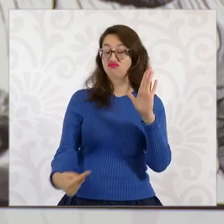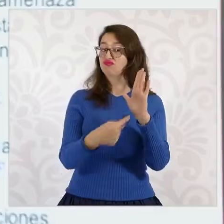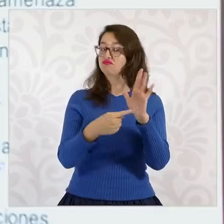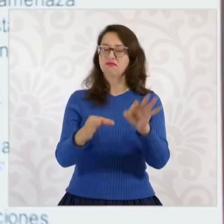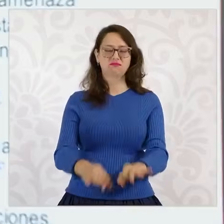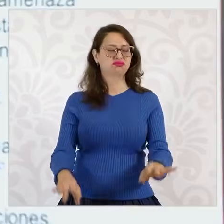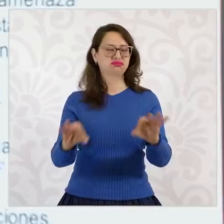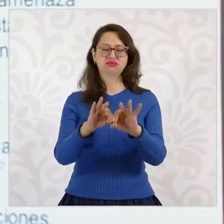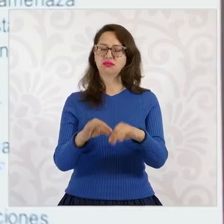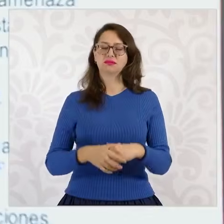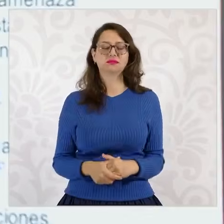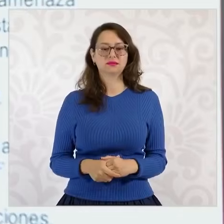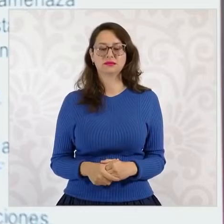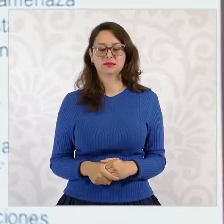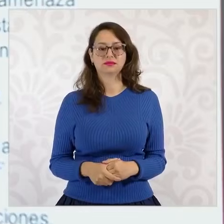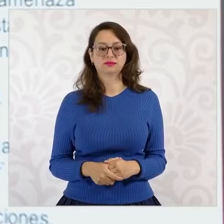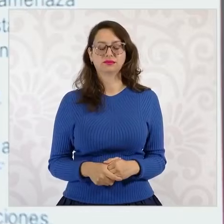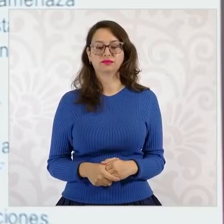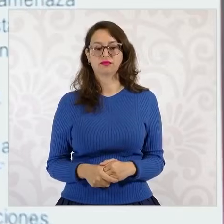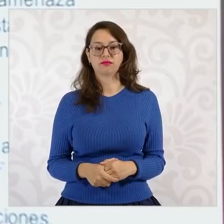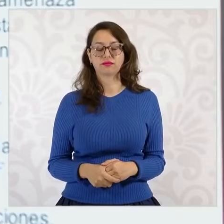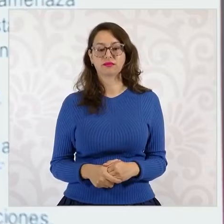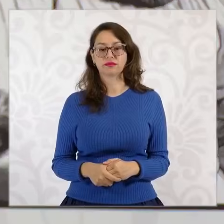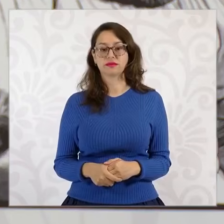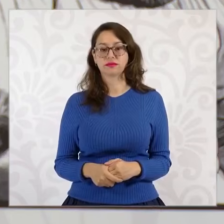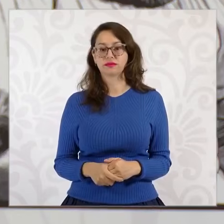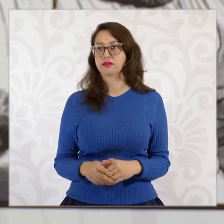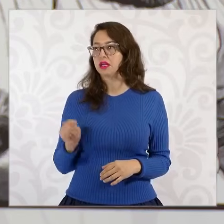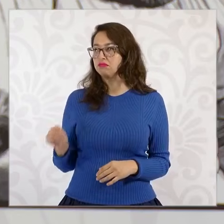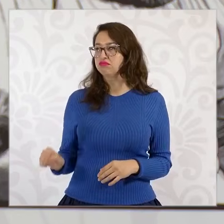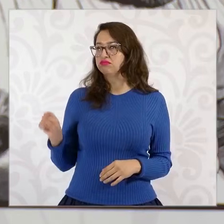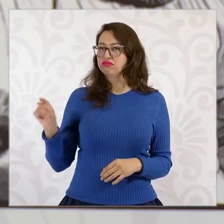importantísimo en la defensa de todos aquellos que están siendo,